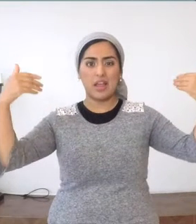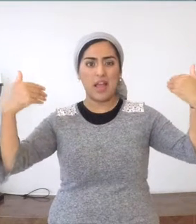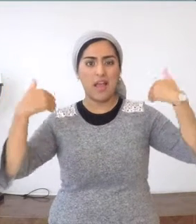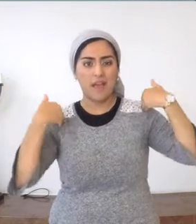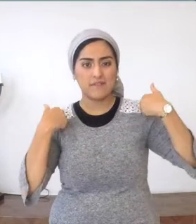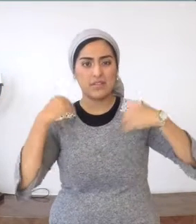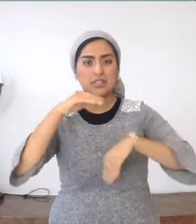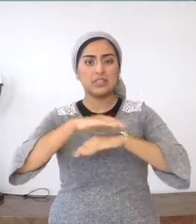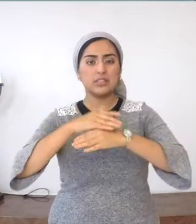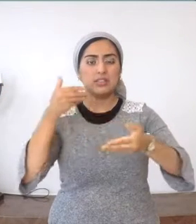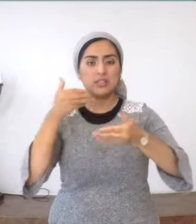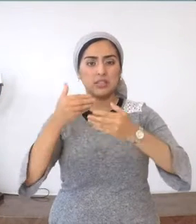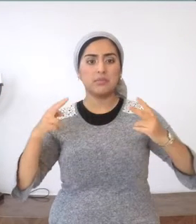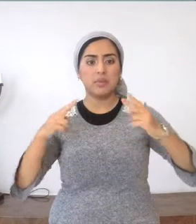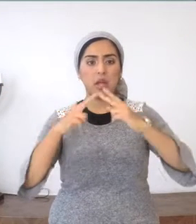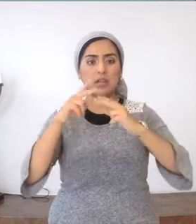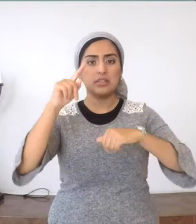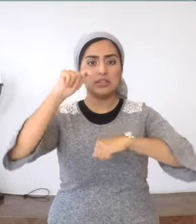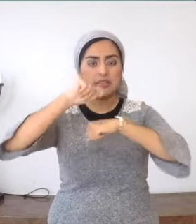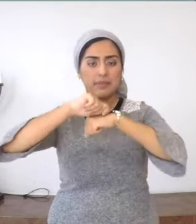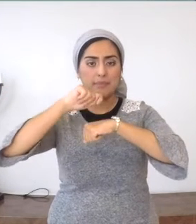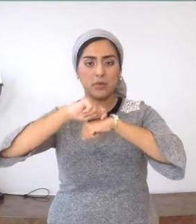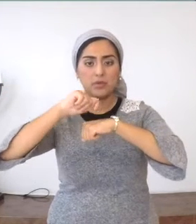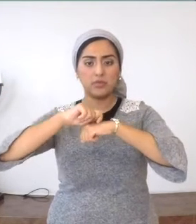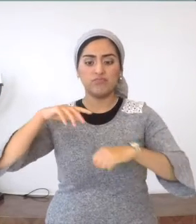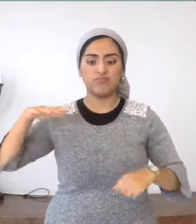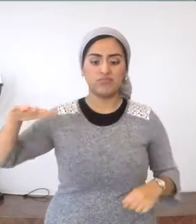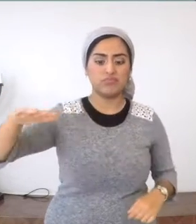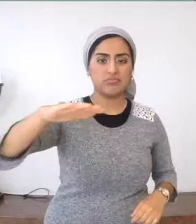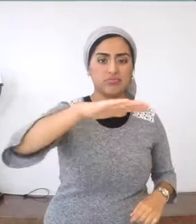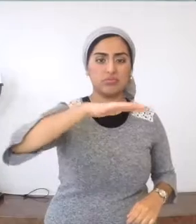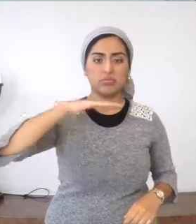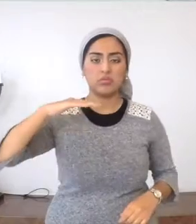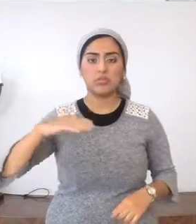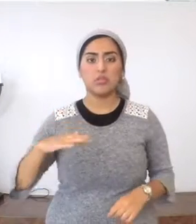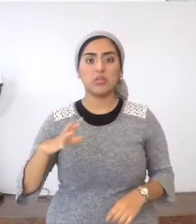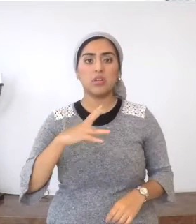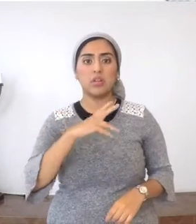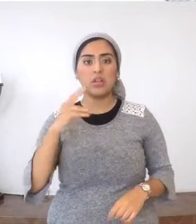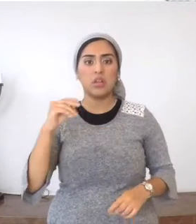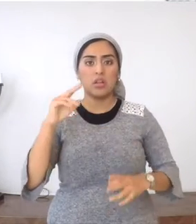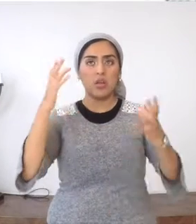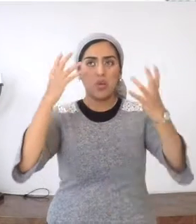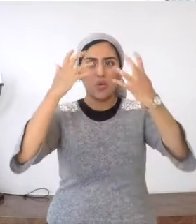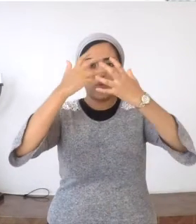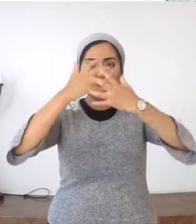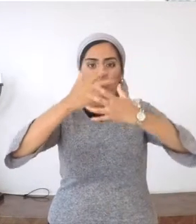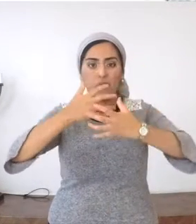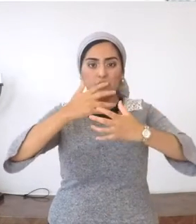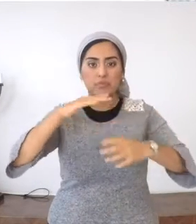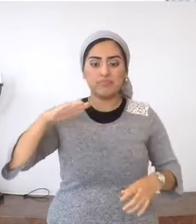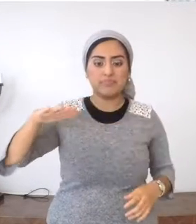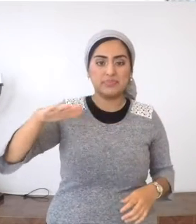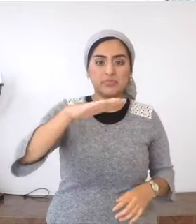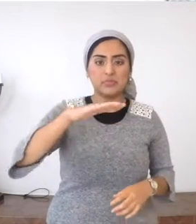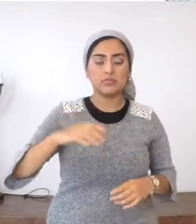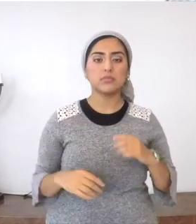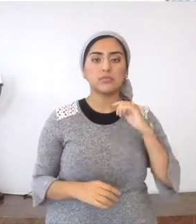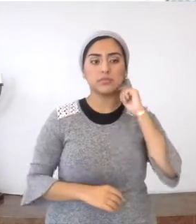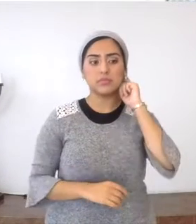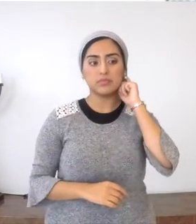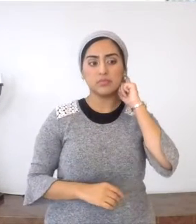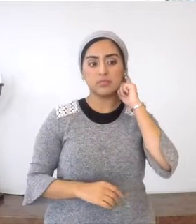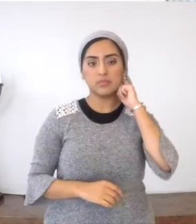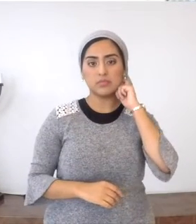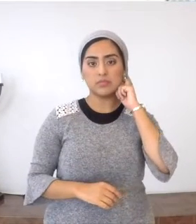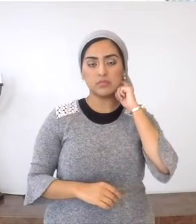testigo De una extraña niebla Que se levantaba Del suelo En el monte del templo Cubriendo El sitio sagrado Entre comillas Y oscureciendo